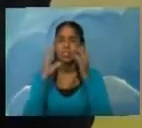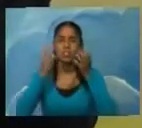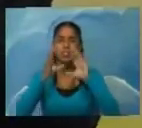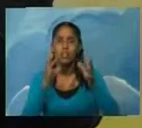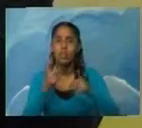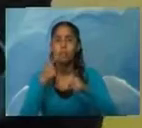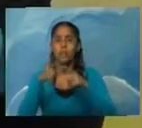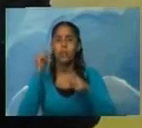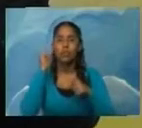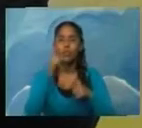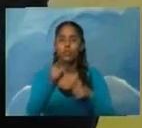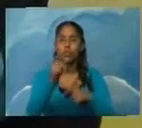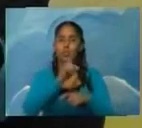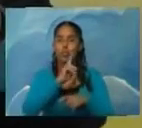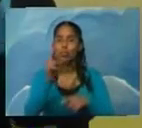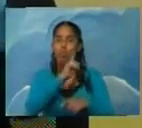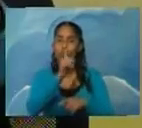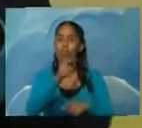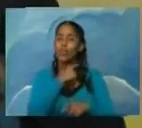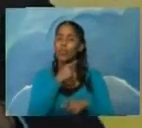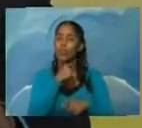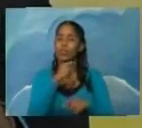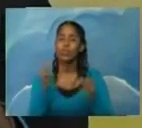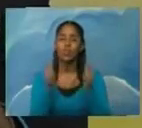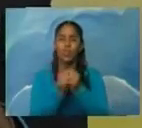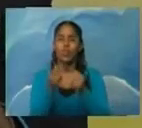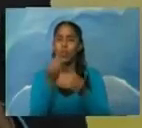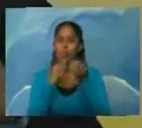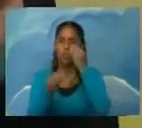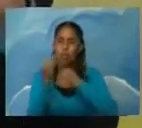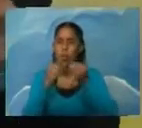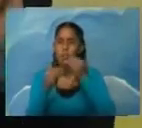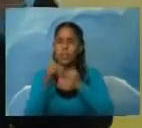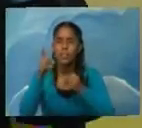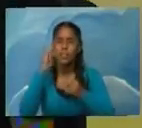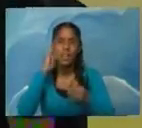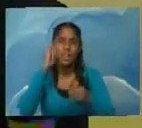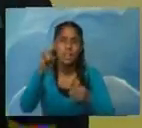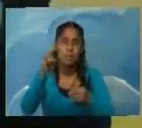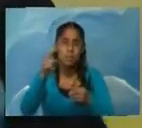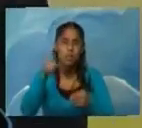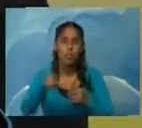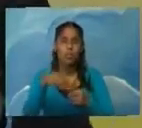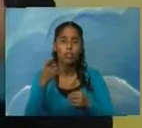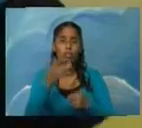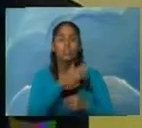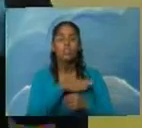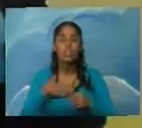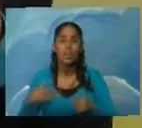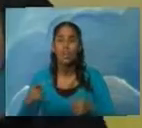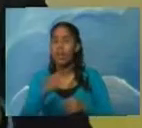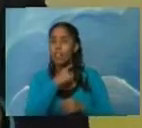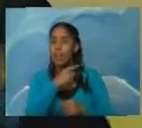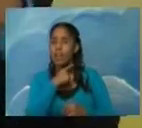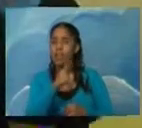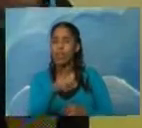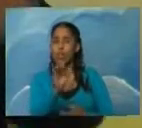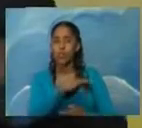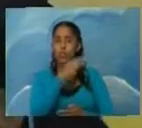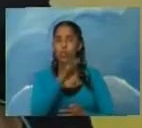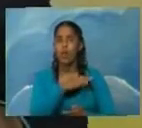Pero usted no se contamine con los manjares que el enemigo de tu vida, el enemigo de tu alma